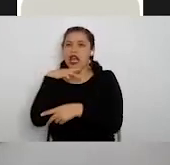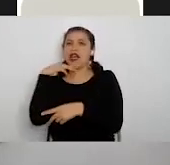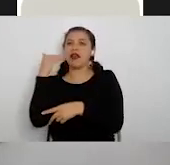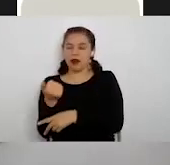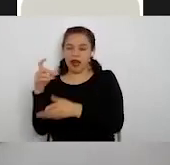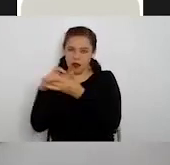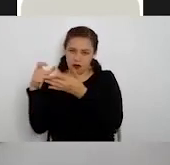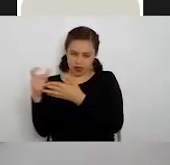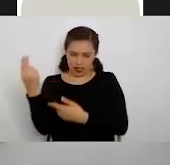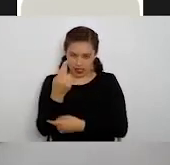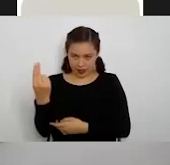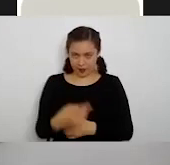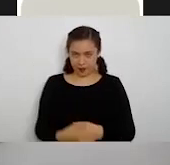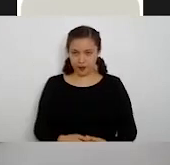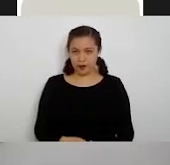principio, de que es una economía